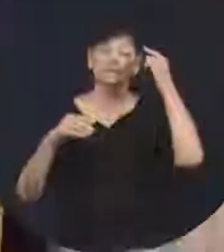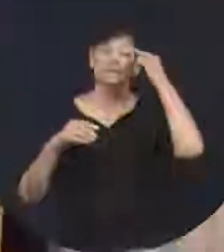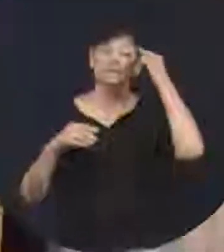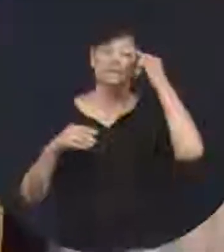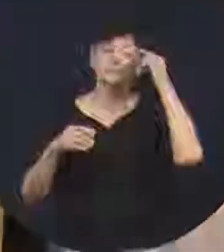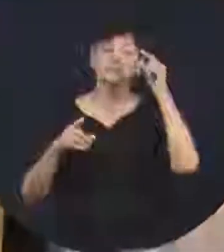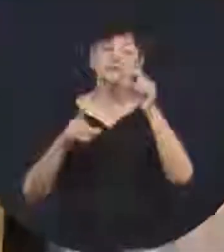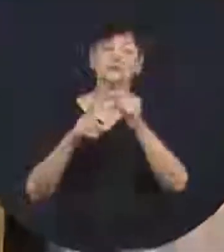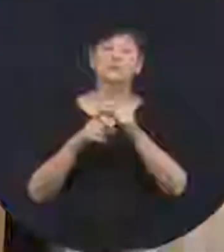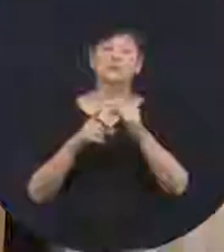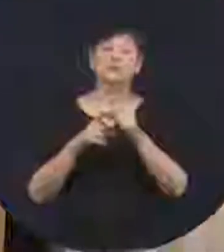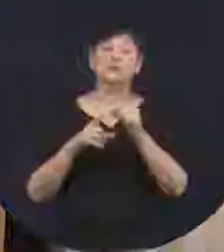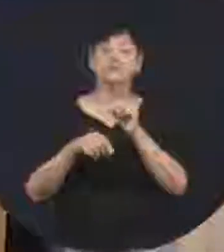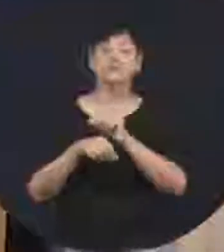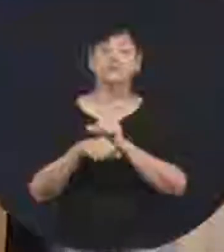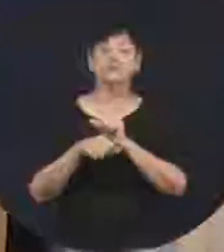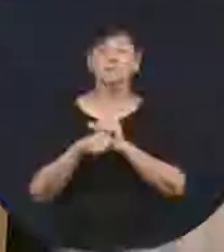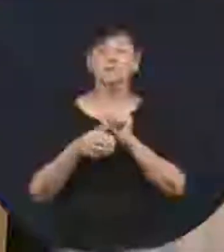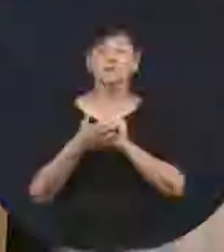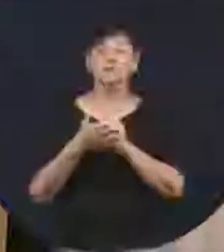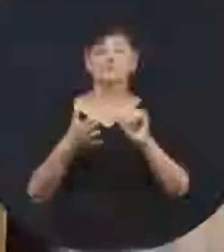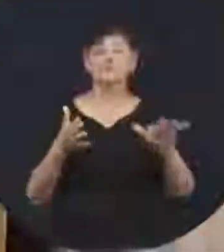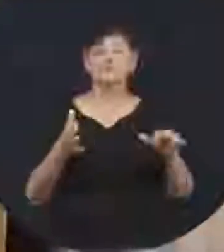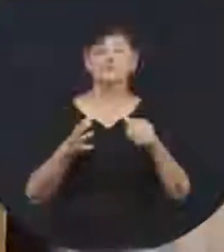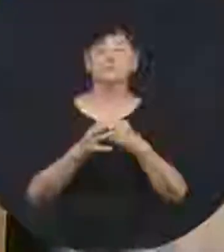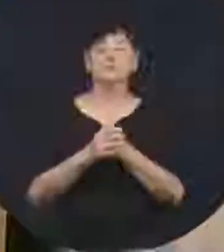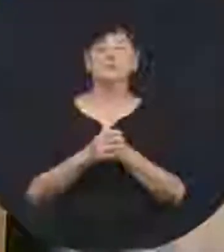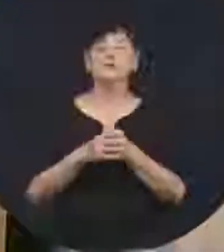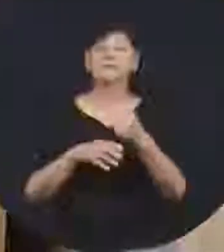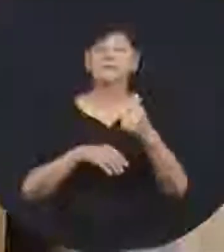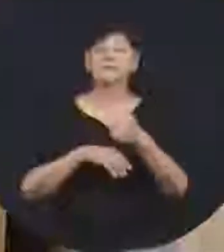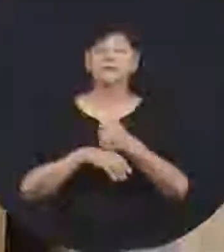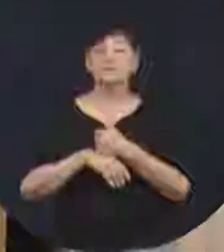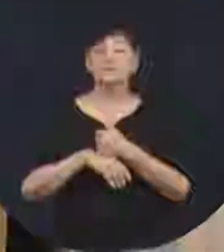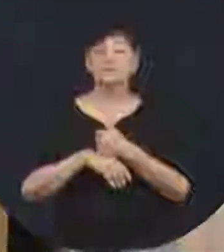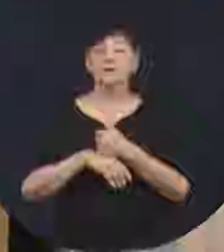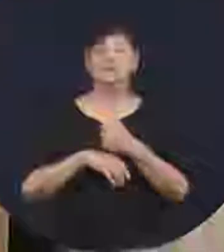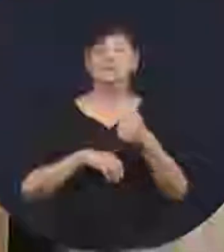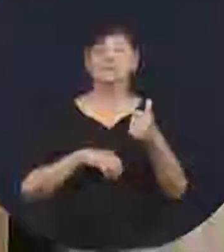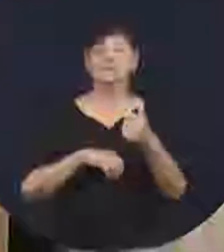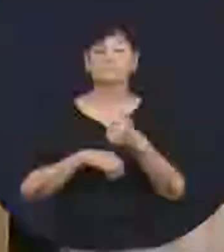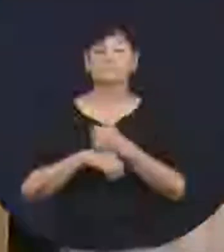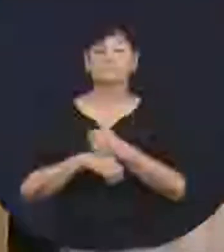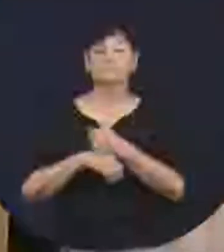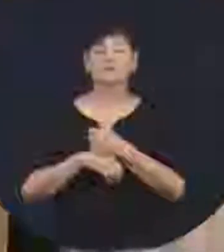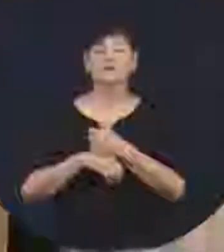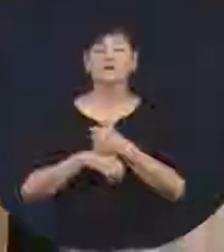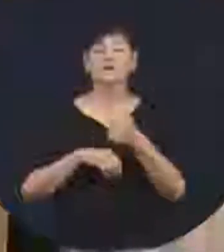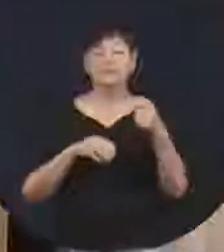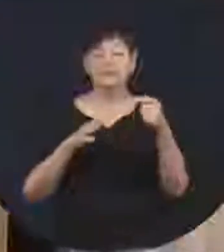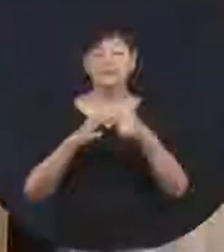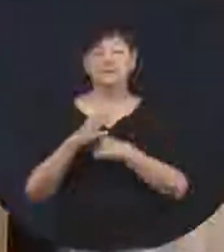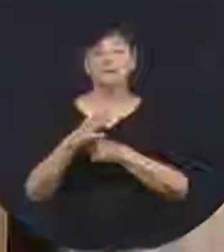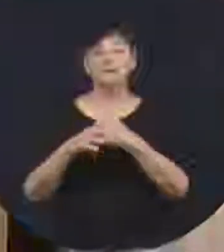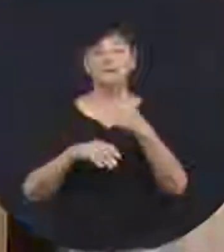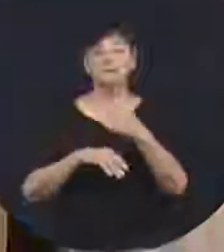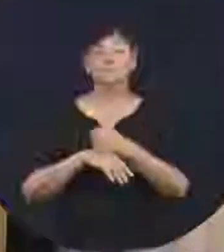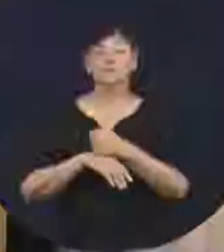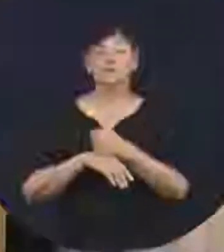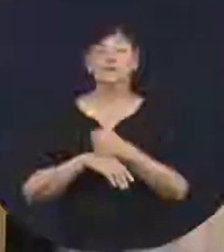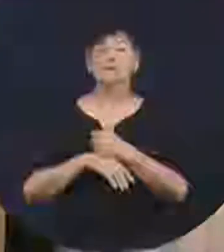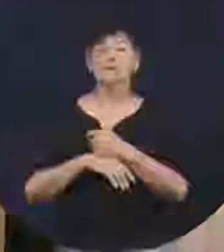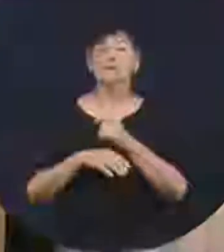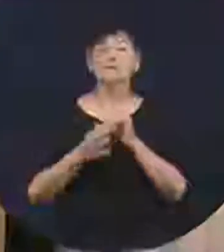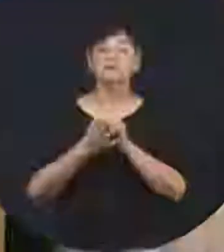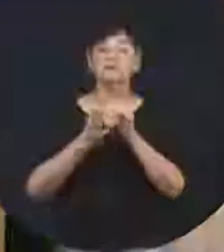en pensamiento, pensamiento, palabra, palabra, obra y obra y omisión, omisión, por mi culpa, por mi culpa, por mi por mi gran gran